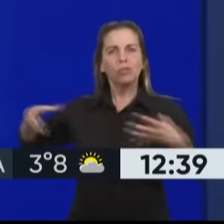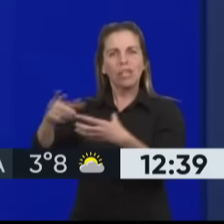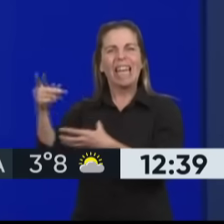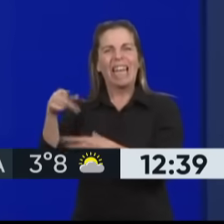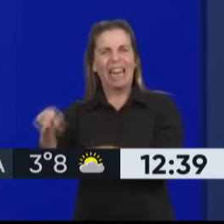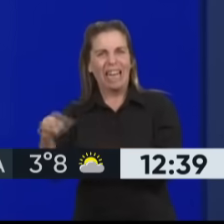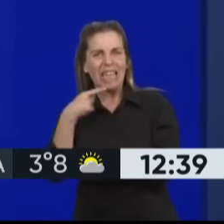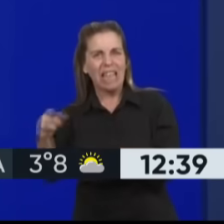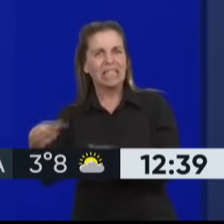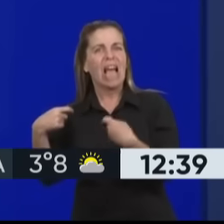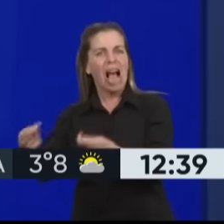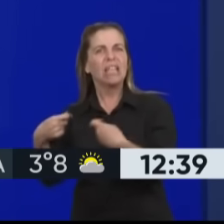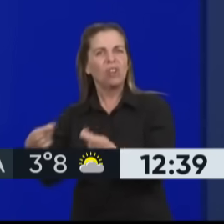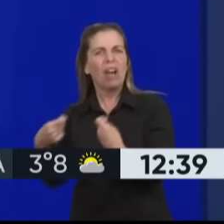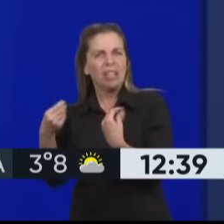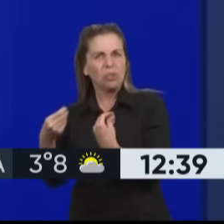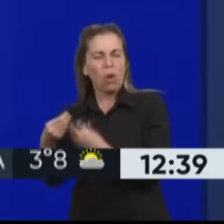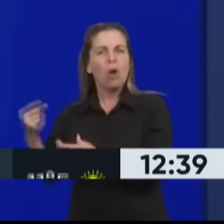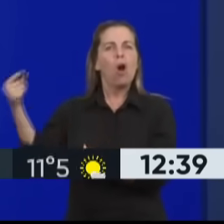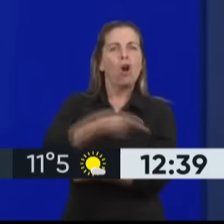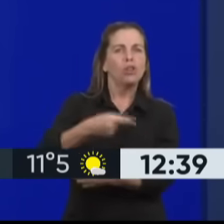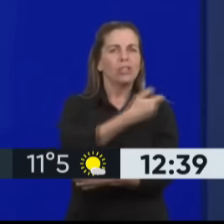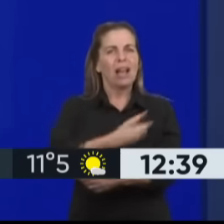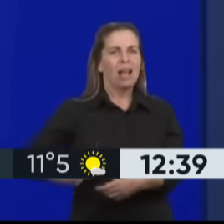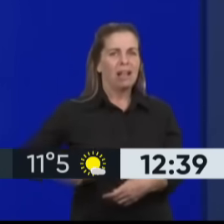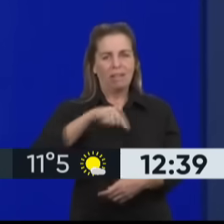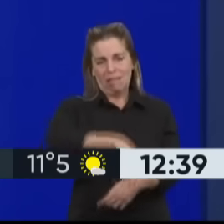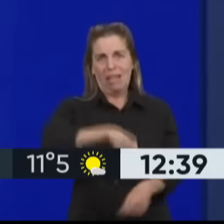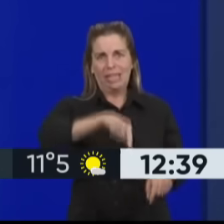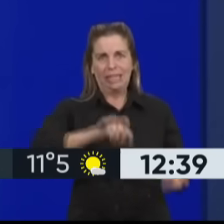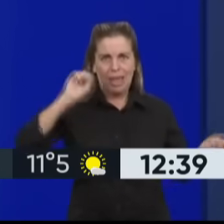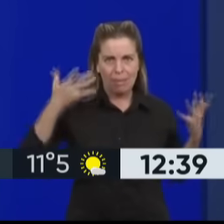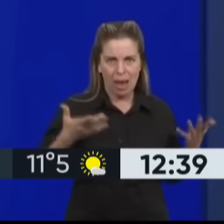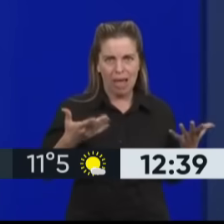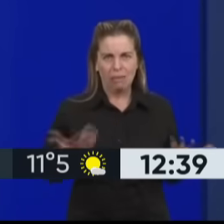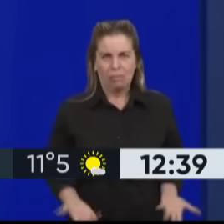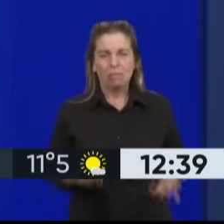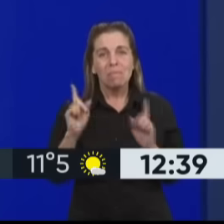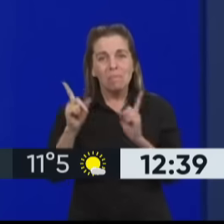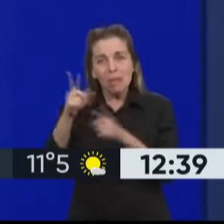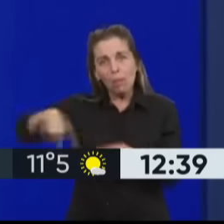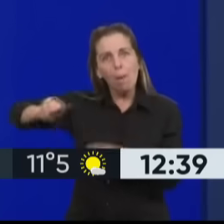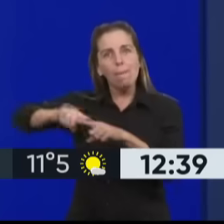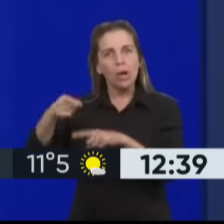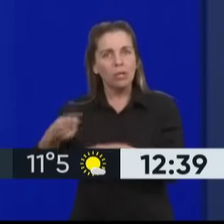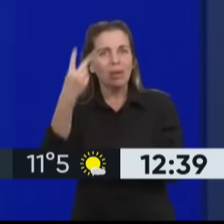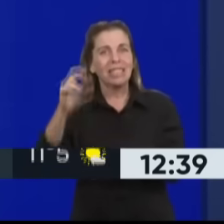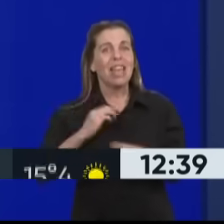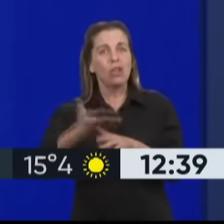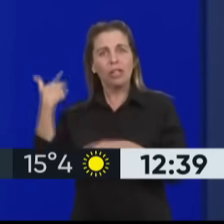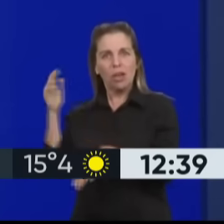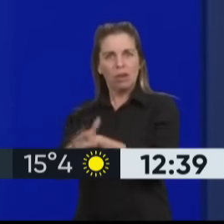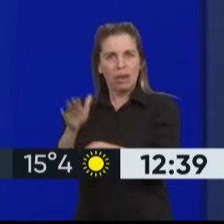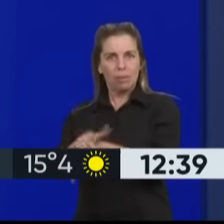de gasto es para frenar la crueldad de este gobierno. Ellos, que hace 2 años nos dejaron a todos al borde de la